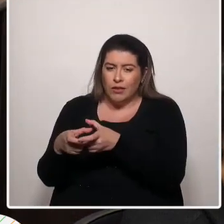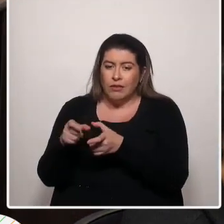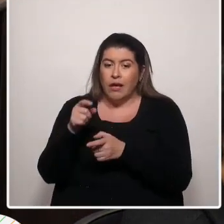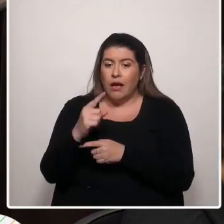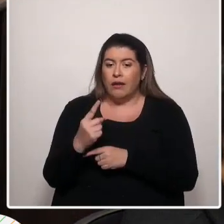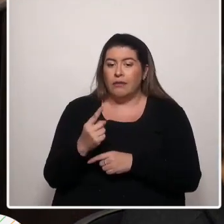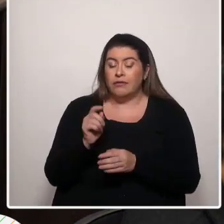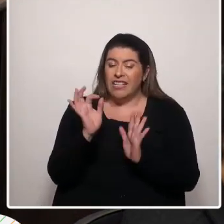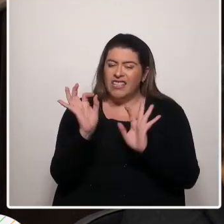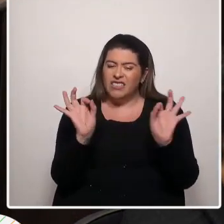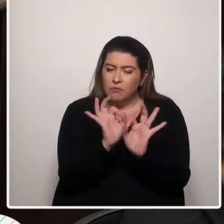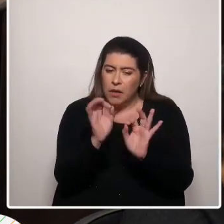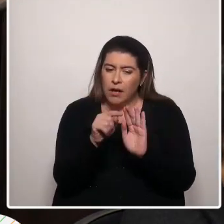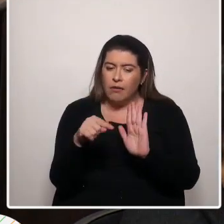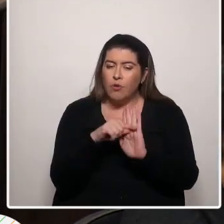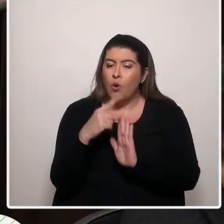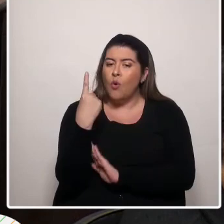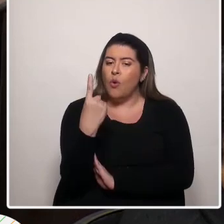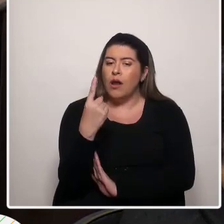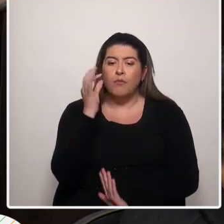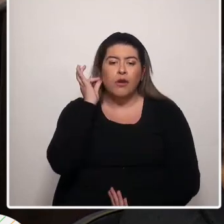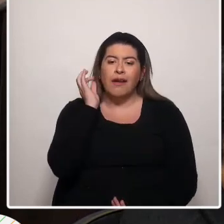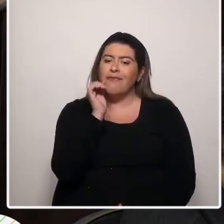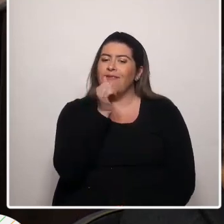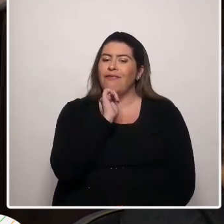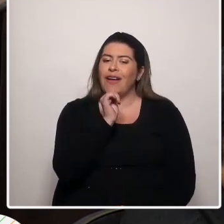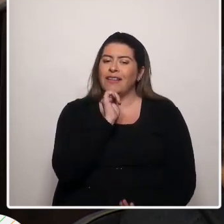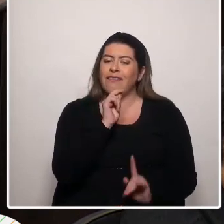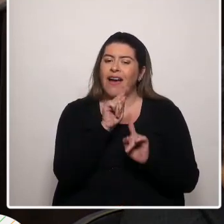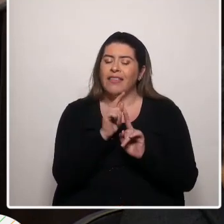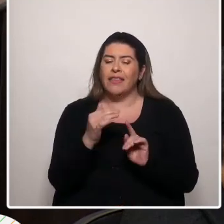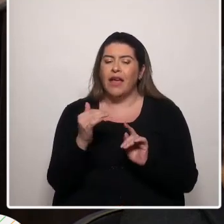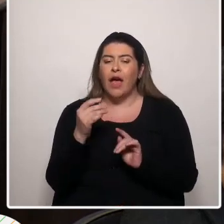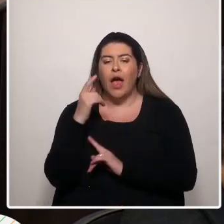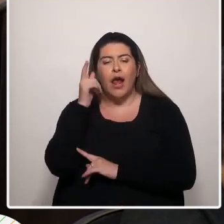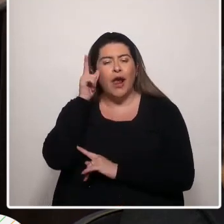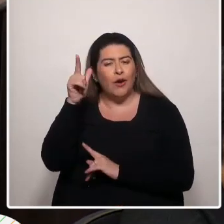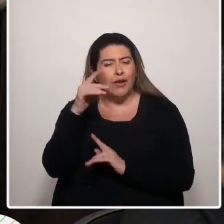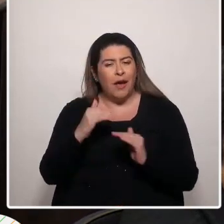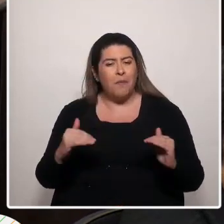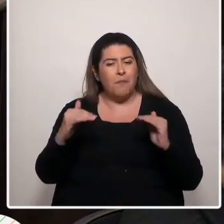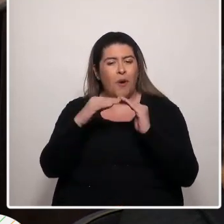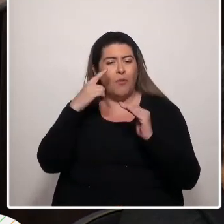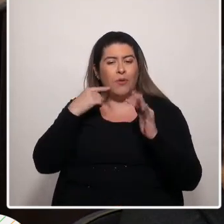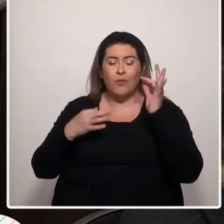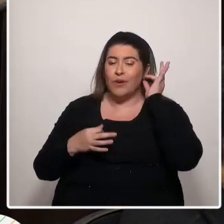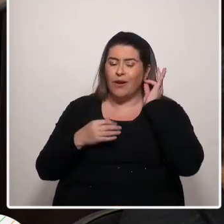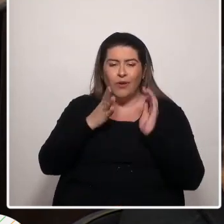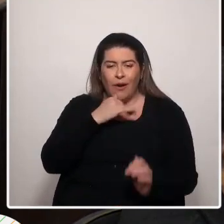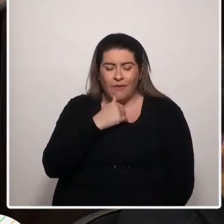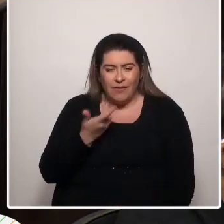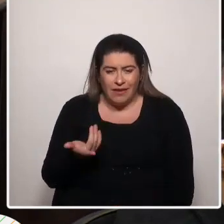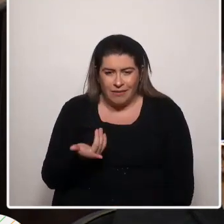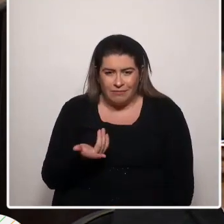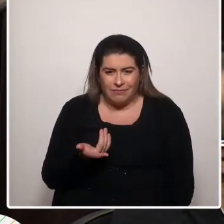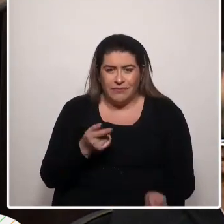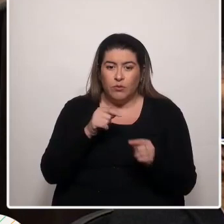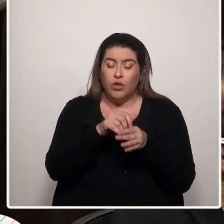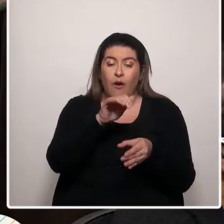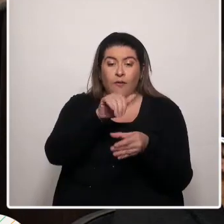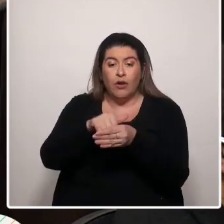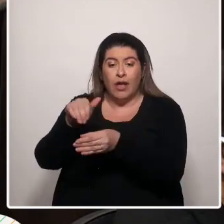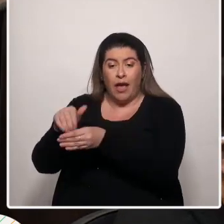mujer, porque justamente no estaba escrito la lógica de paridad hombre-mujer. Por otro lado, cuando se habla de votar por